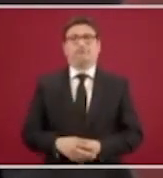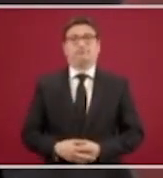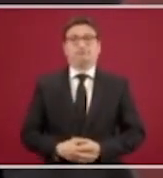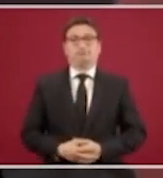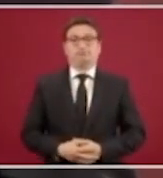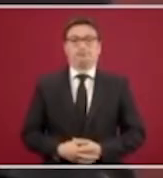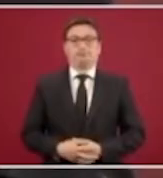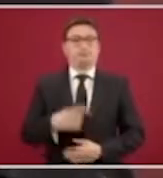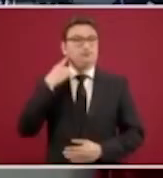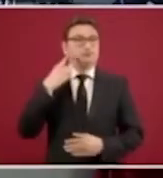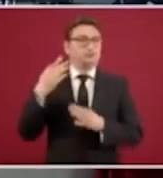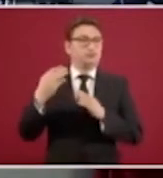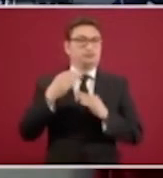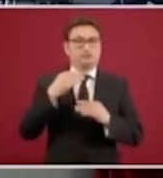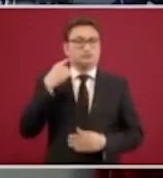Si